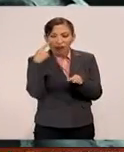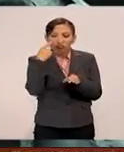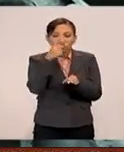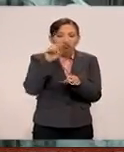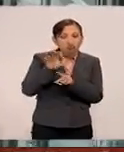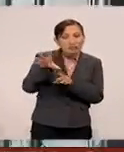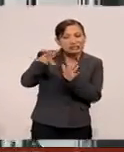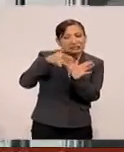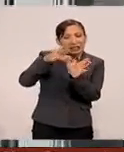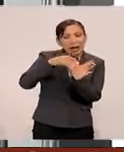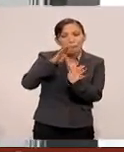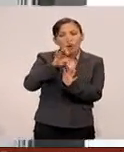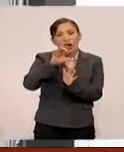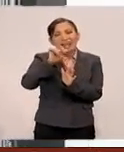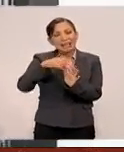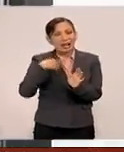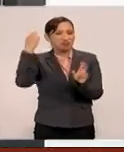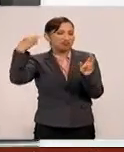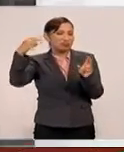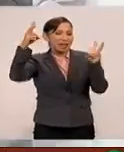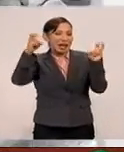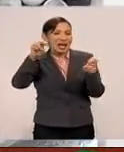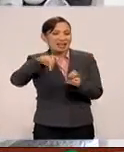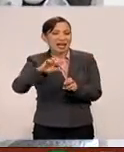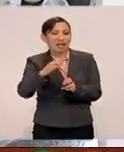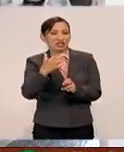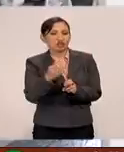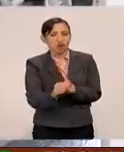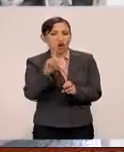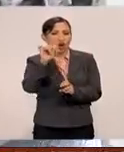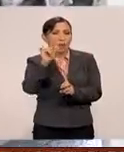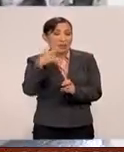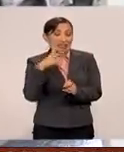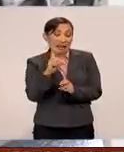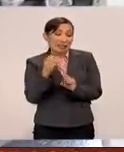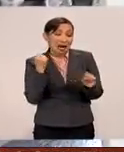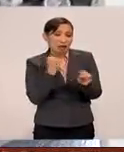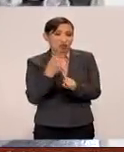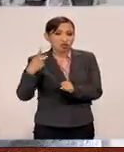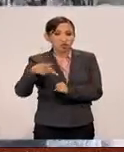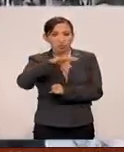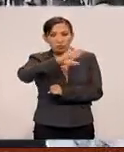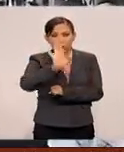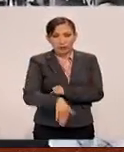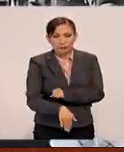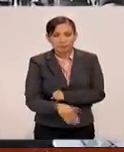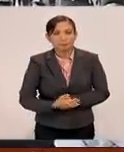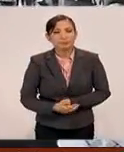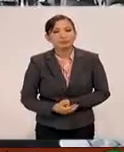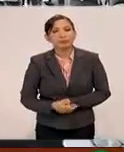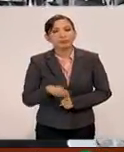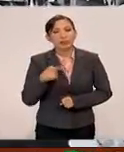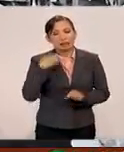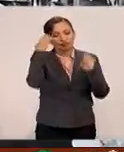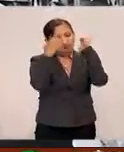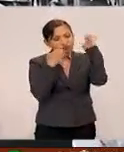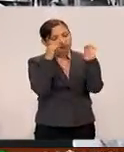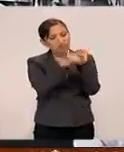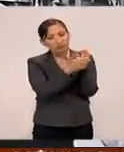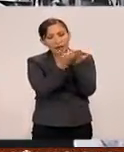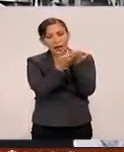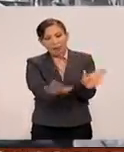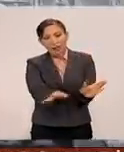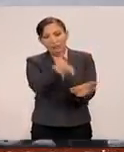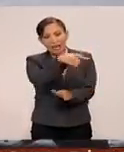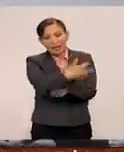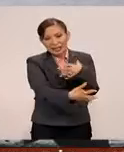de Ignacio López Bocanegra, mejor conocido como Nacho López, a 30 años de su fallecimiento. La exhibición estará abierta